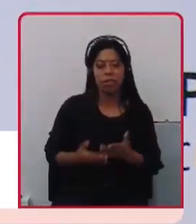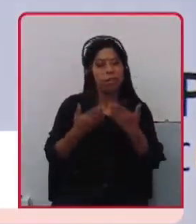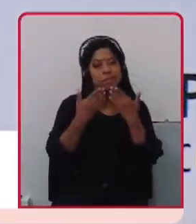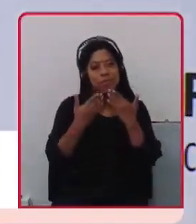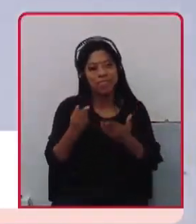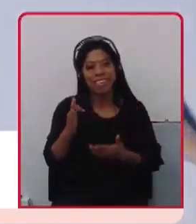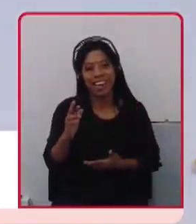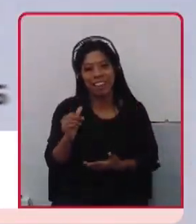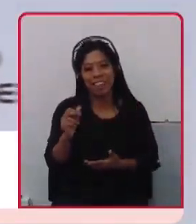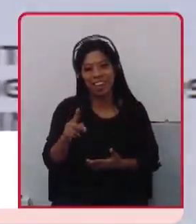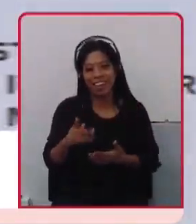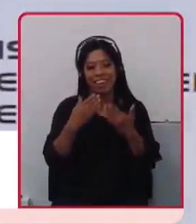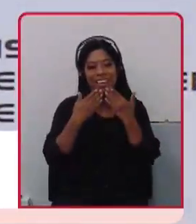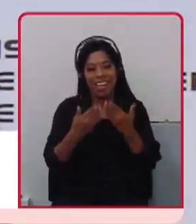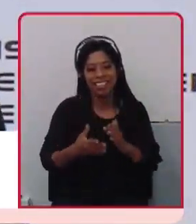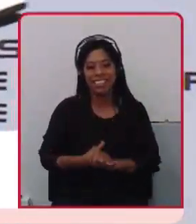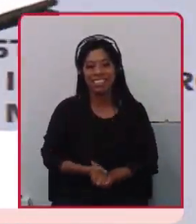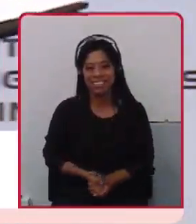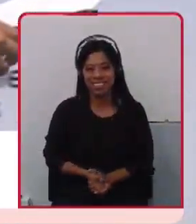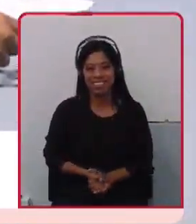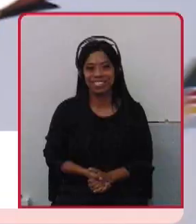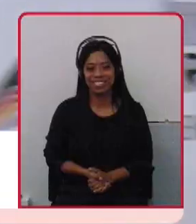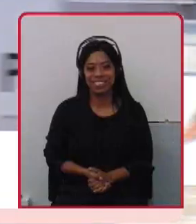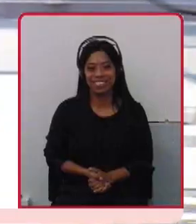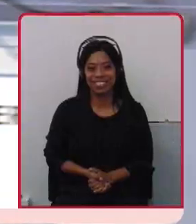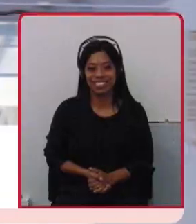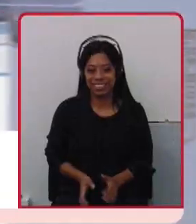gracias. A ustedes. Gracias.